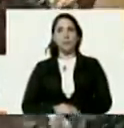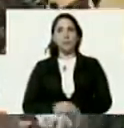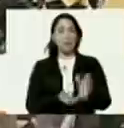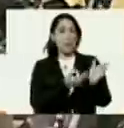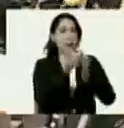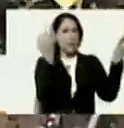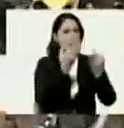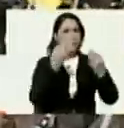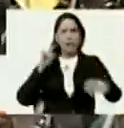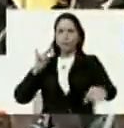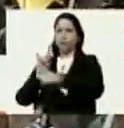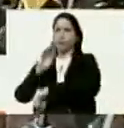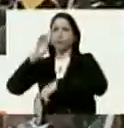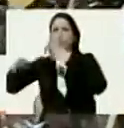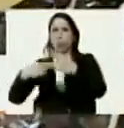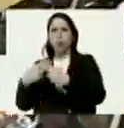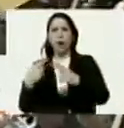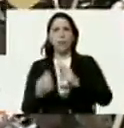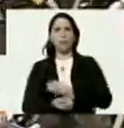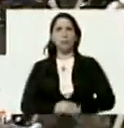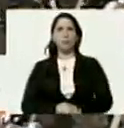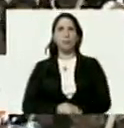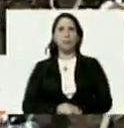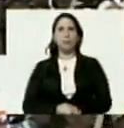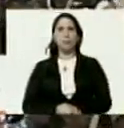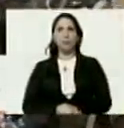¡Leales siempre!